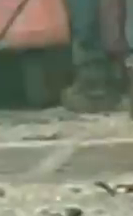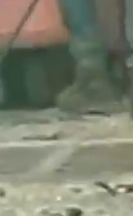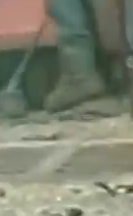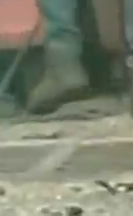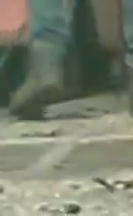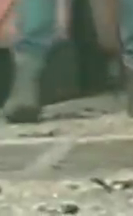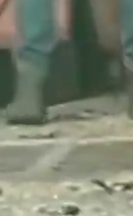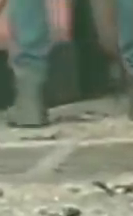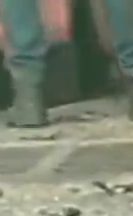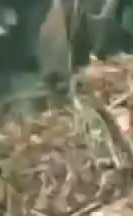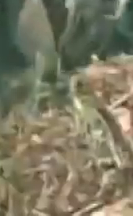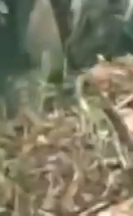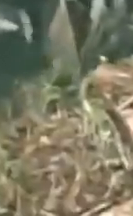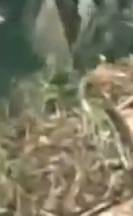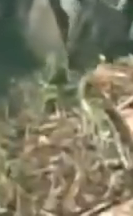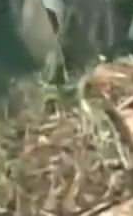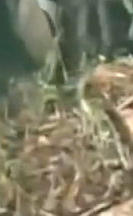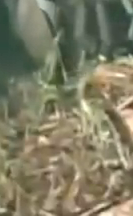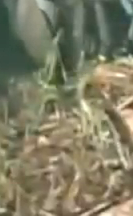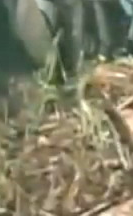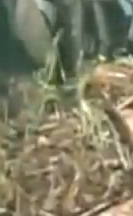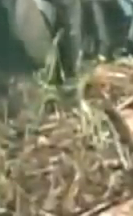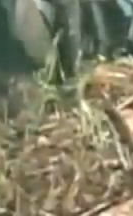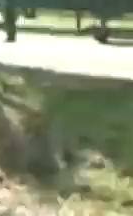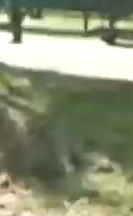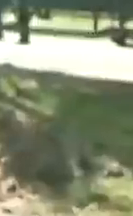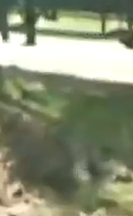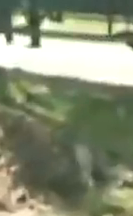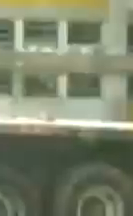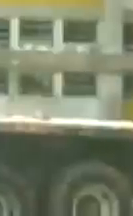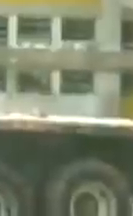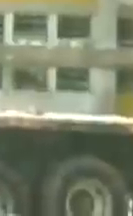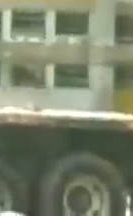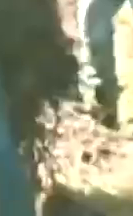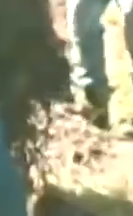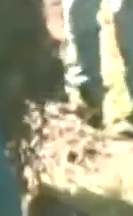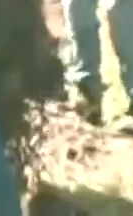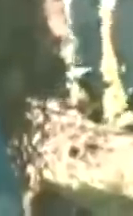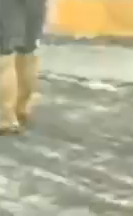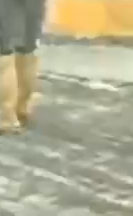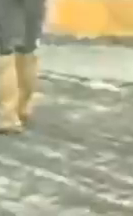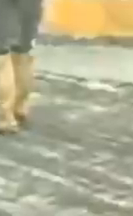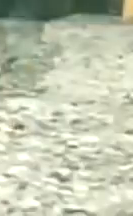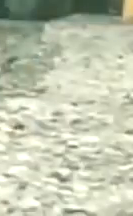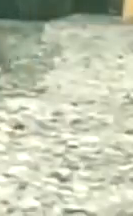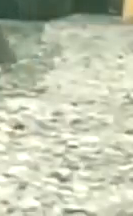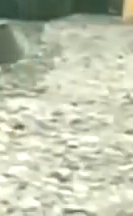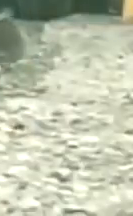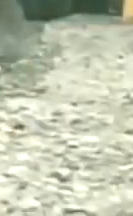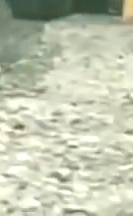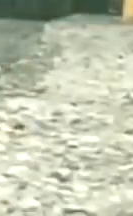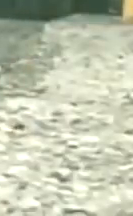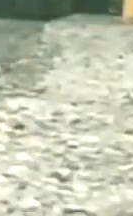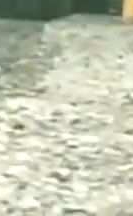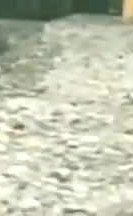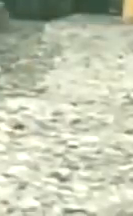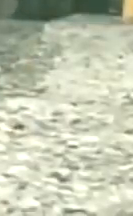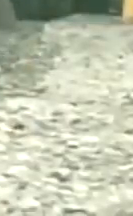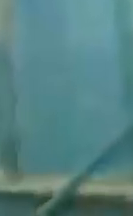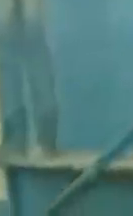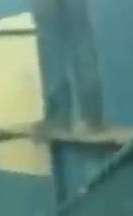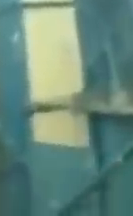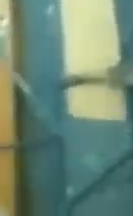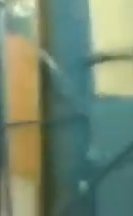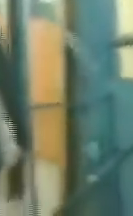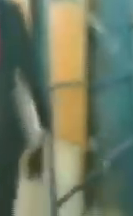público y de calidad, y debemos defenderlo, debemos expandirlo, invertir lo que haga falta. A veces, como el